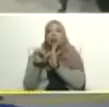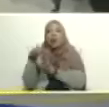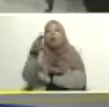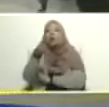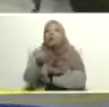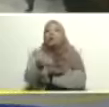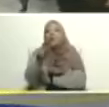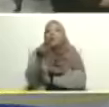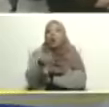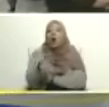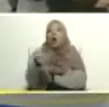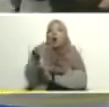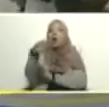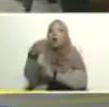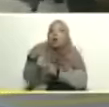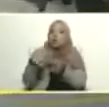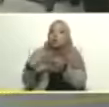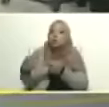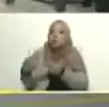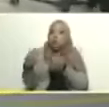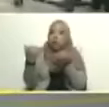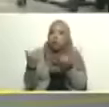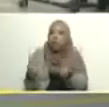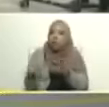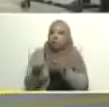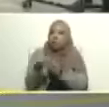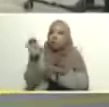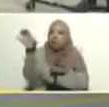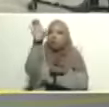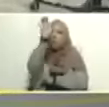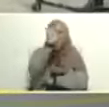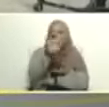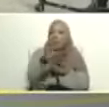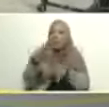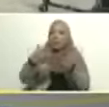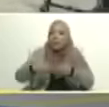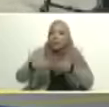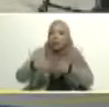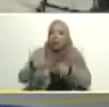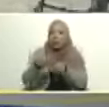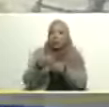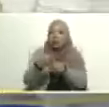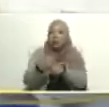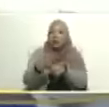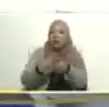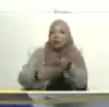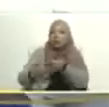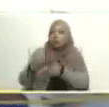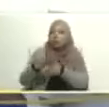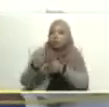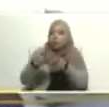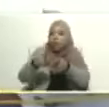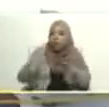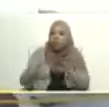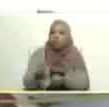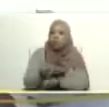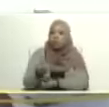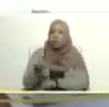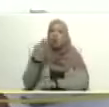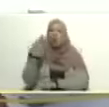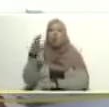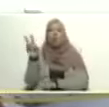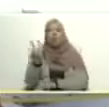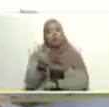Nunca jamás dejarían romper esos flujos a través de muros infranqueables como hizo Colombia y